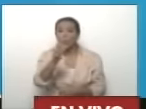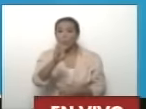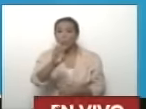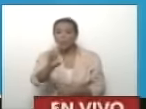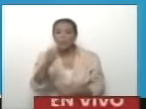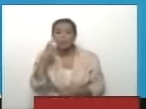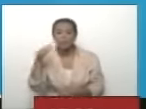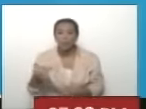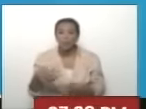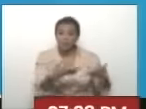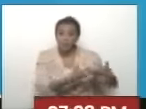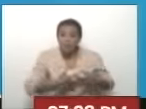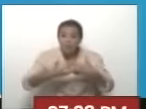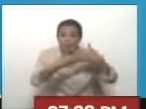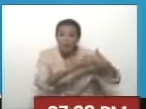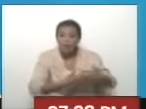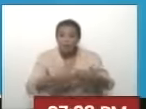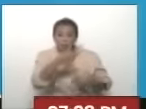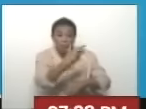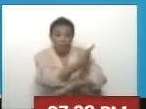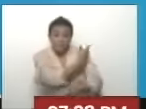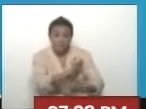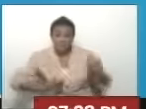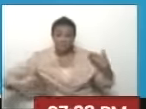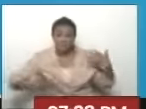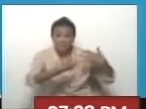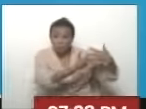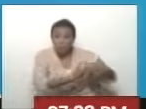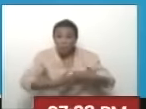el gobierno de Estados Unidos,